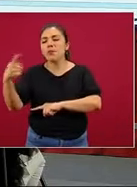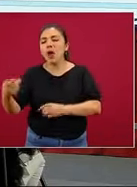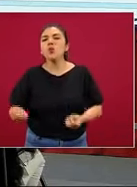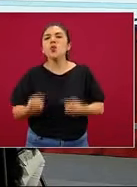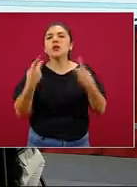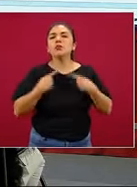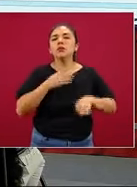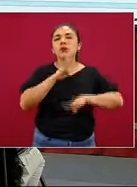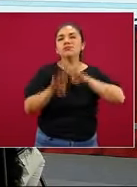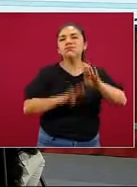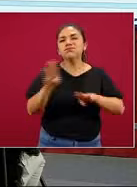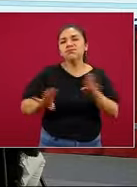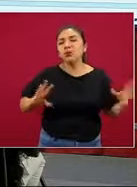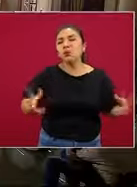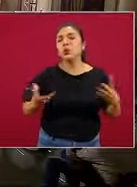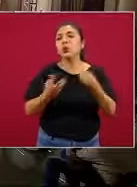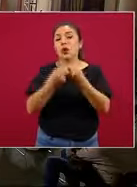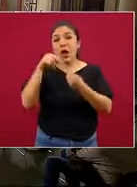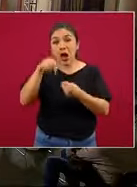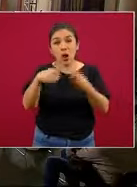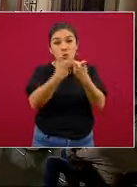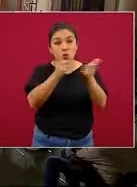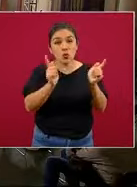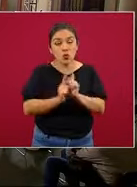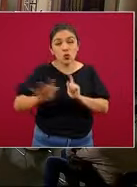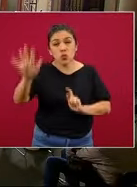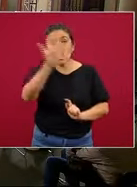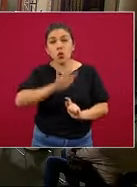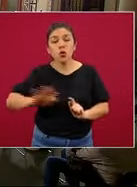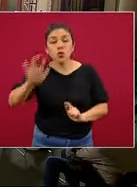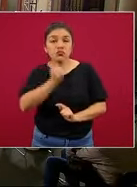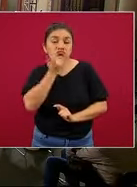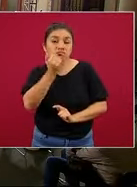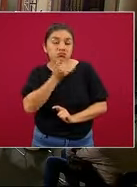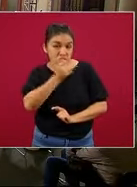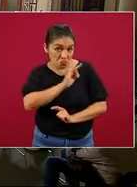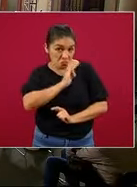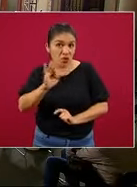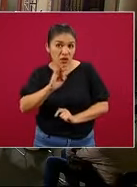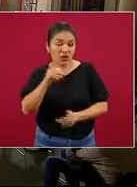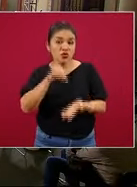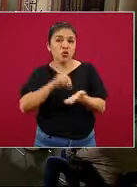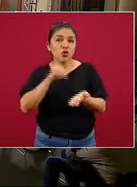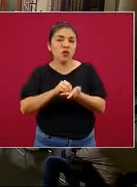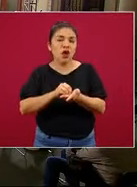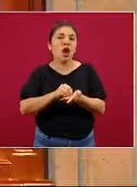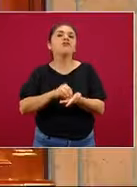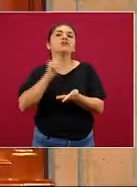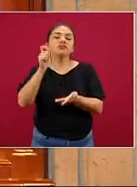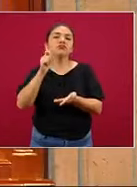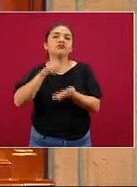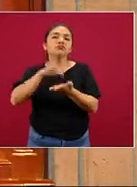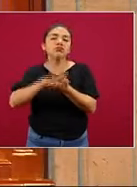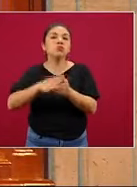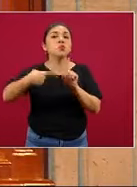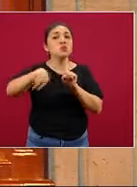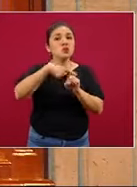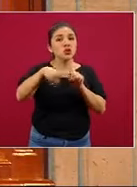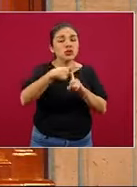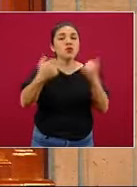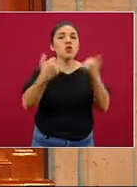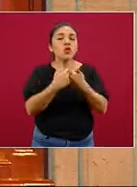defunciones, en el entendido que todos estos grupos en algún momento pueden todavía ser clasificados como defunciones confirmadas a